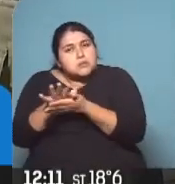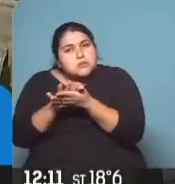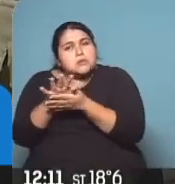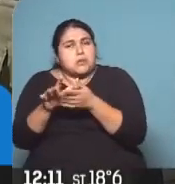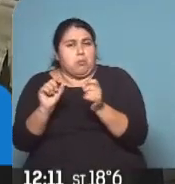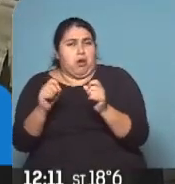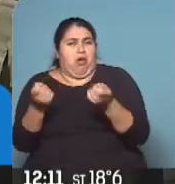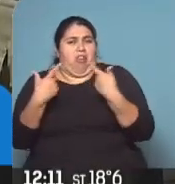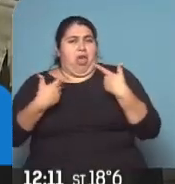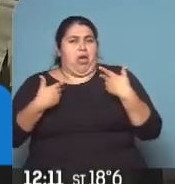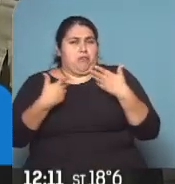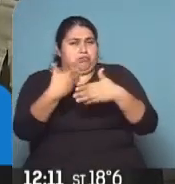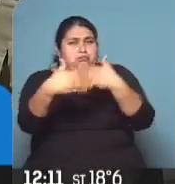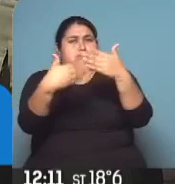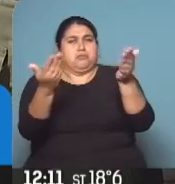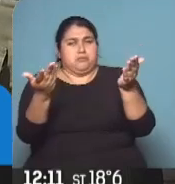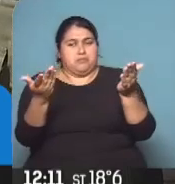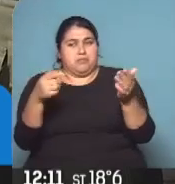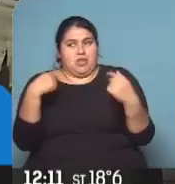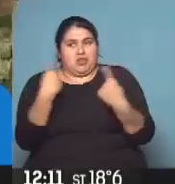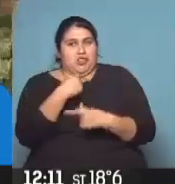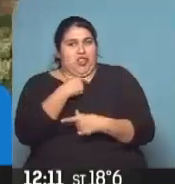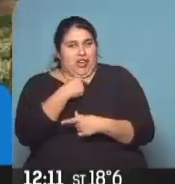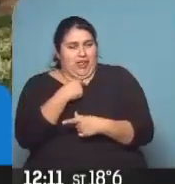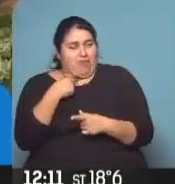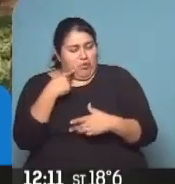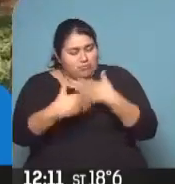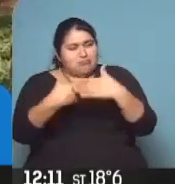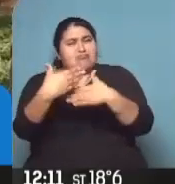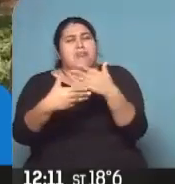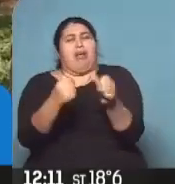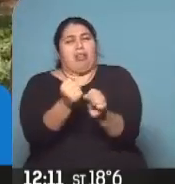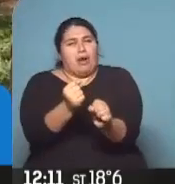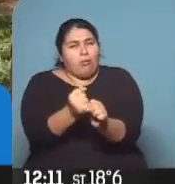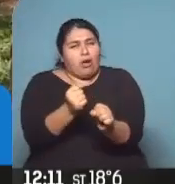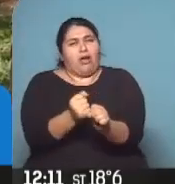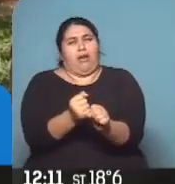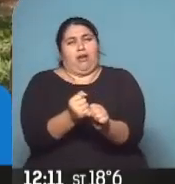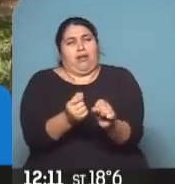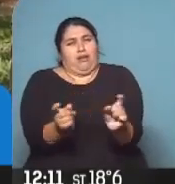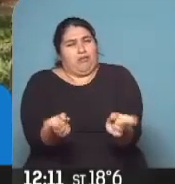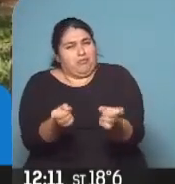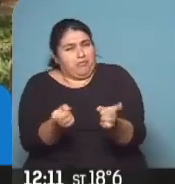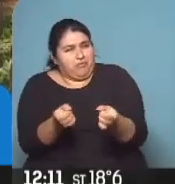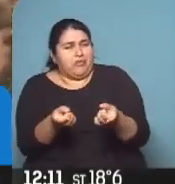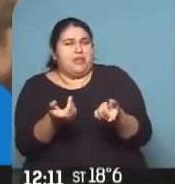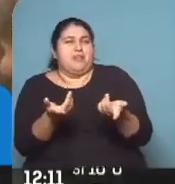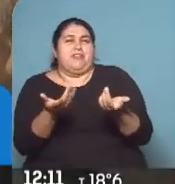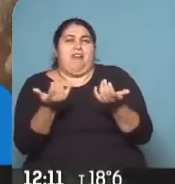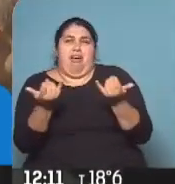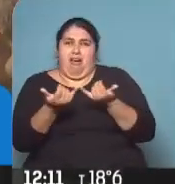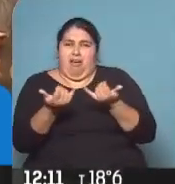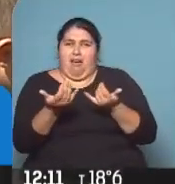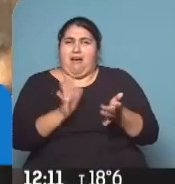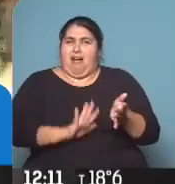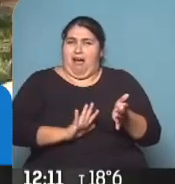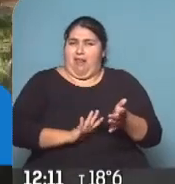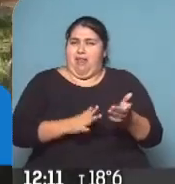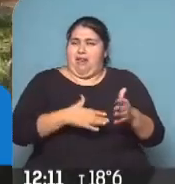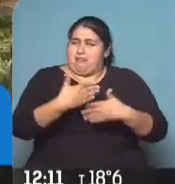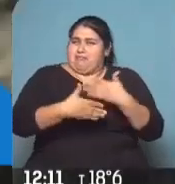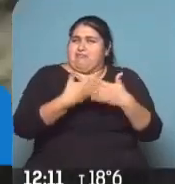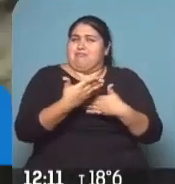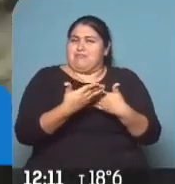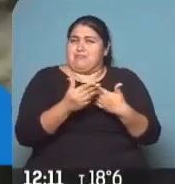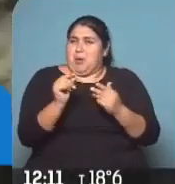progresar y qué es lo que todos queremos progresar trabajar poner nuestro granito de arena y que eso